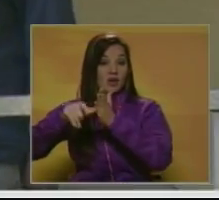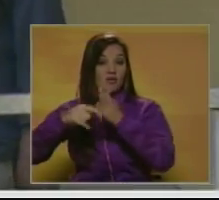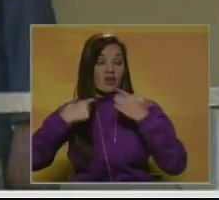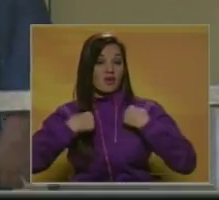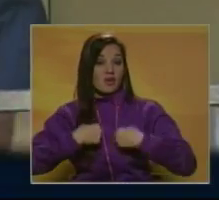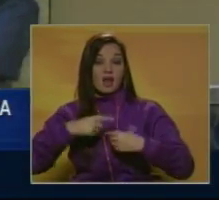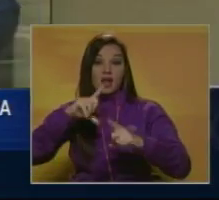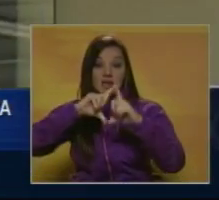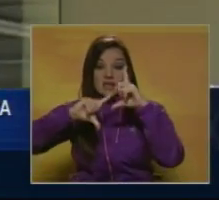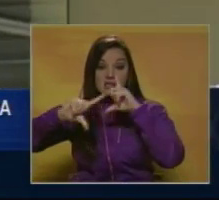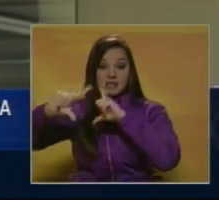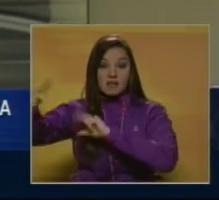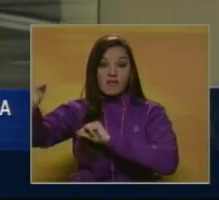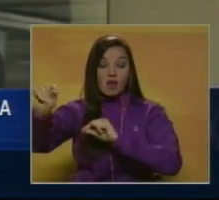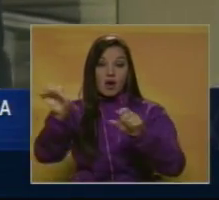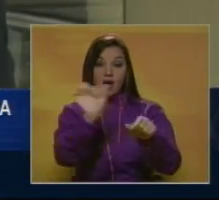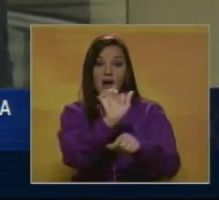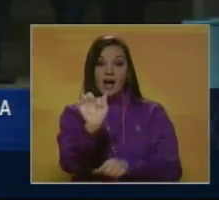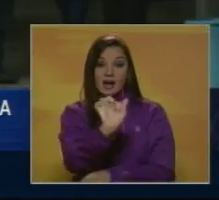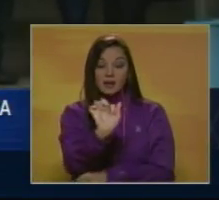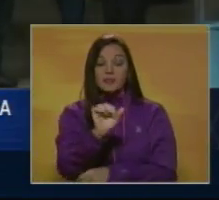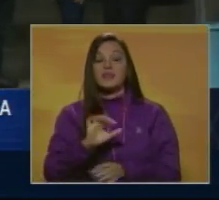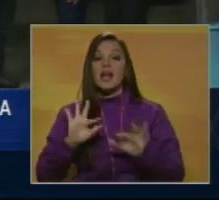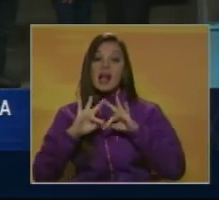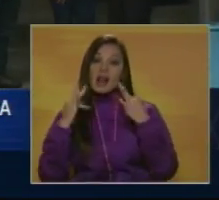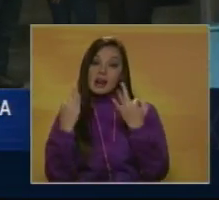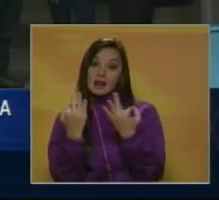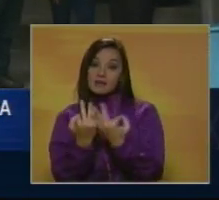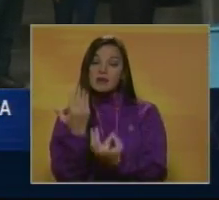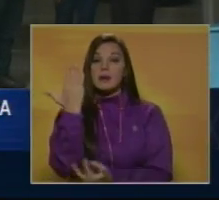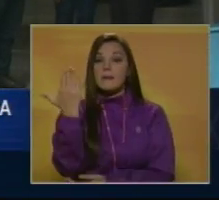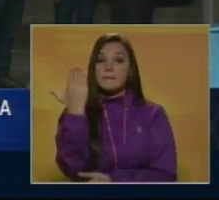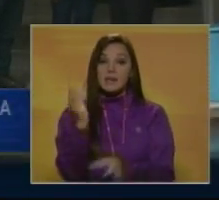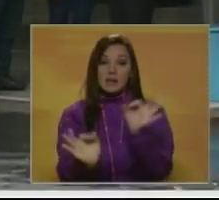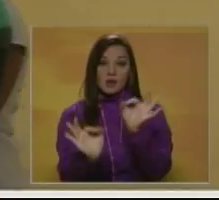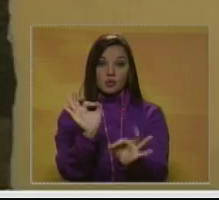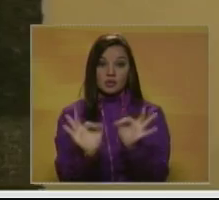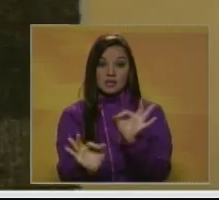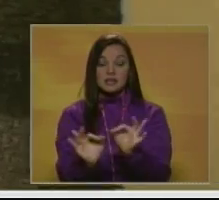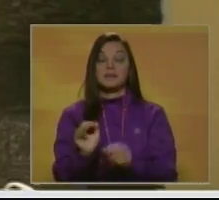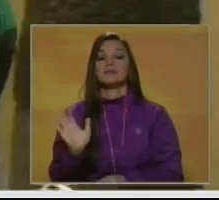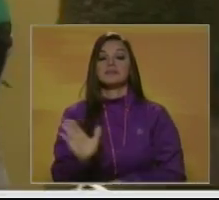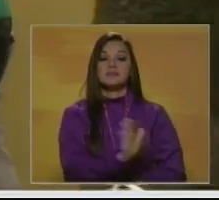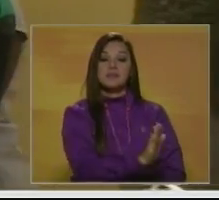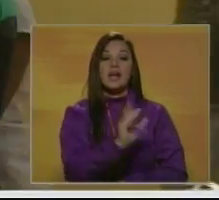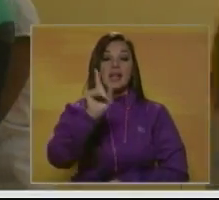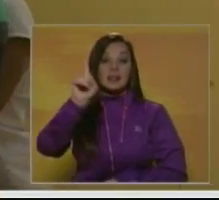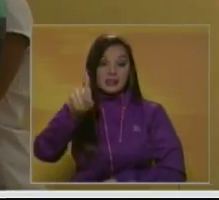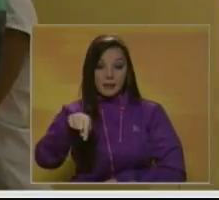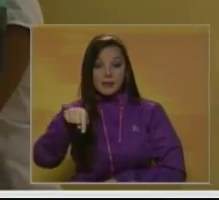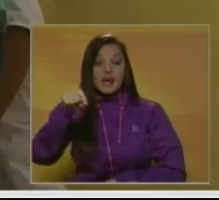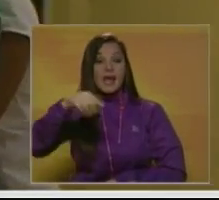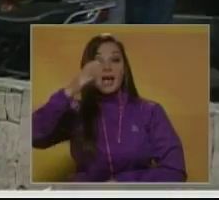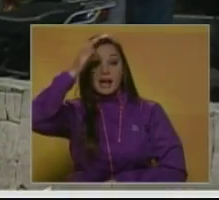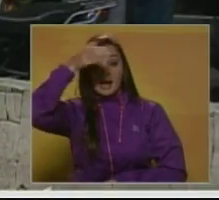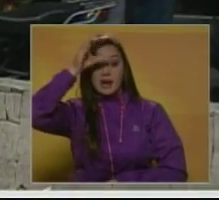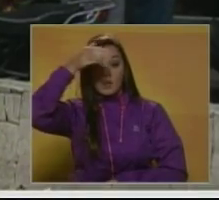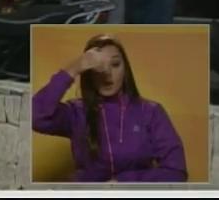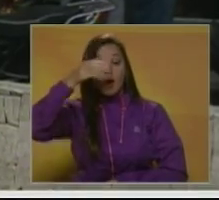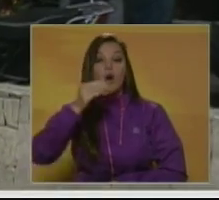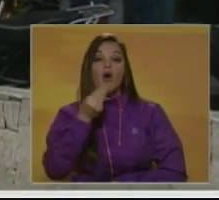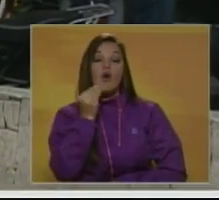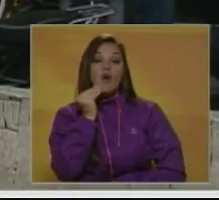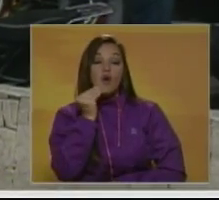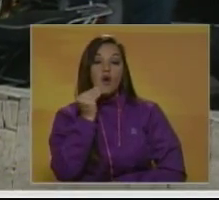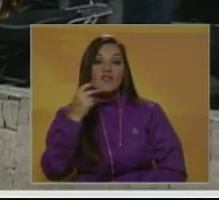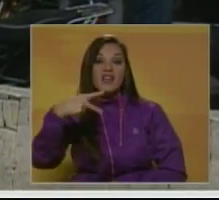y luego escaparon en su vehículo. Sus familiares piden justicia. También en el sector Los Telares de Caricuao, el joven